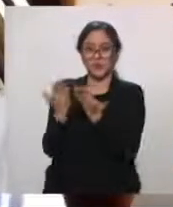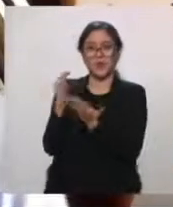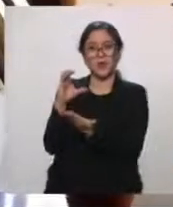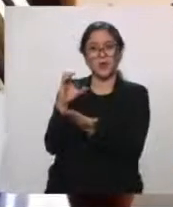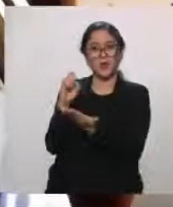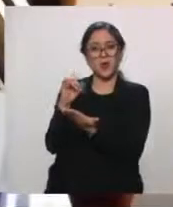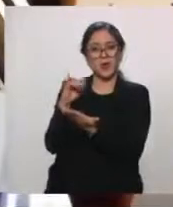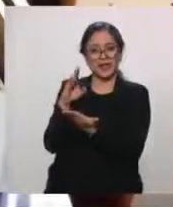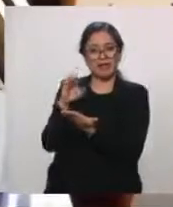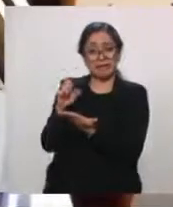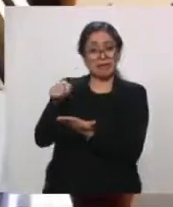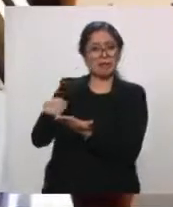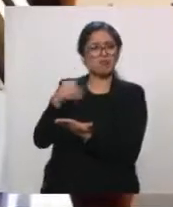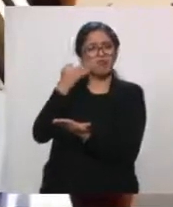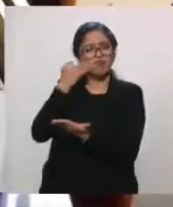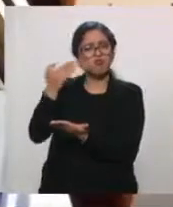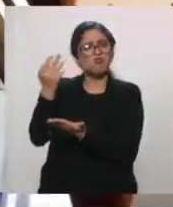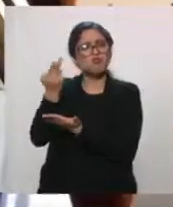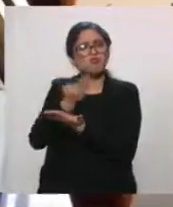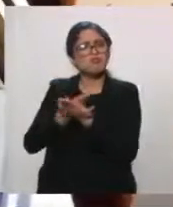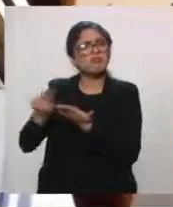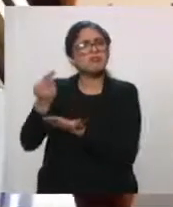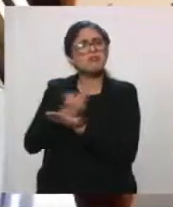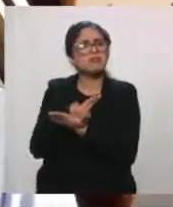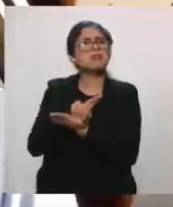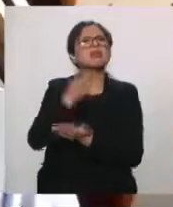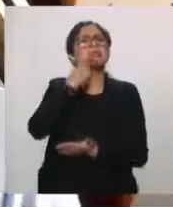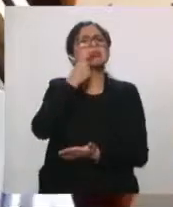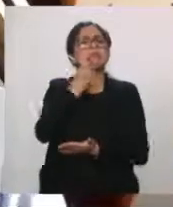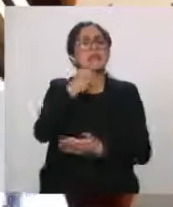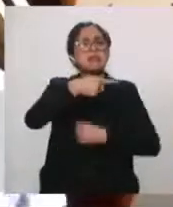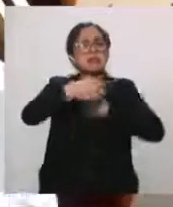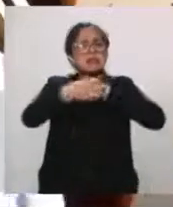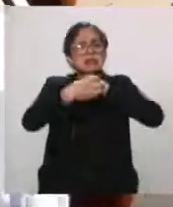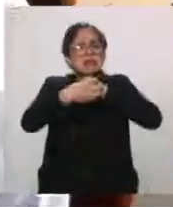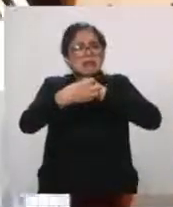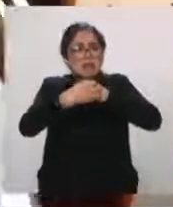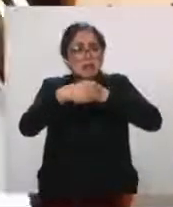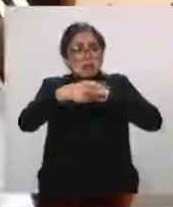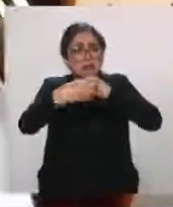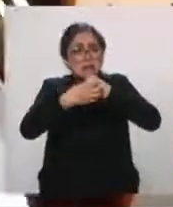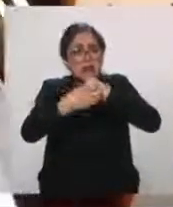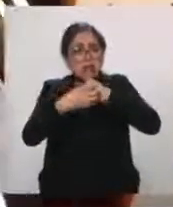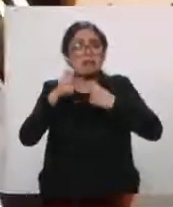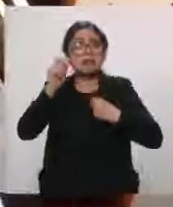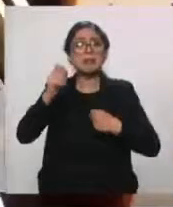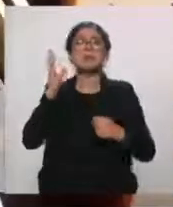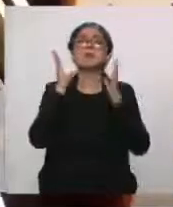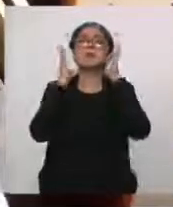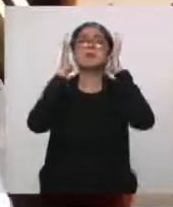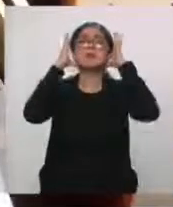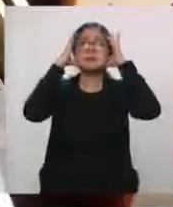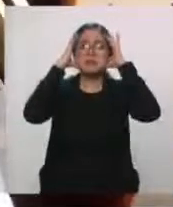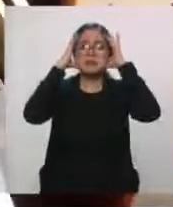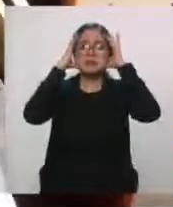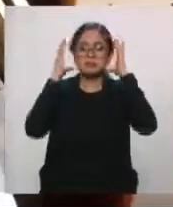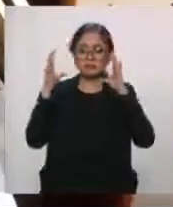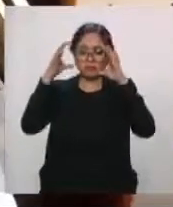un caldo donde se mezclaba parte del cautivo, especialmente la cabeza,